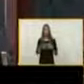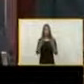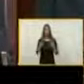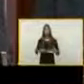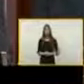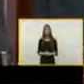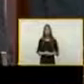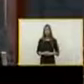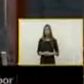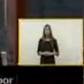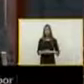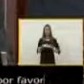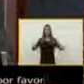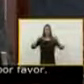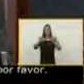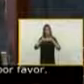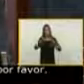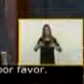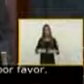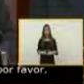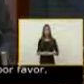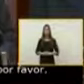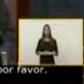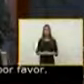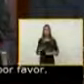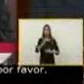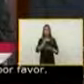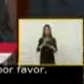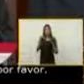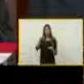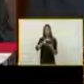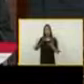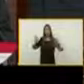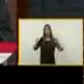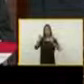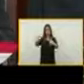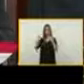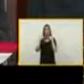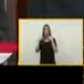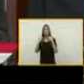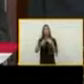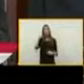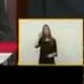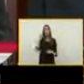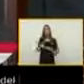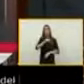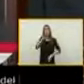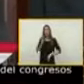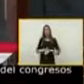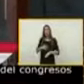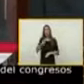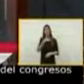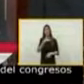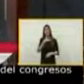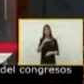buenas tardes. Buenas tardes. José Luis Barreiro, muy buena tarde. Buenas tardes. Gonzalo tardes. Rodríguez, muy buenas tardes. Manuel Ago, muy buenas tardes. Muy buena tarde. Pilar García Negro, muy buena